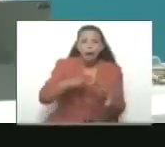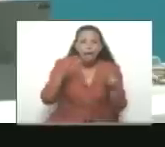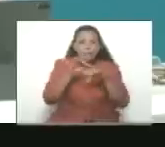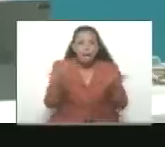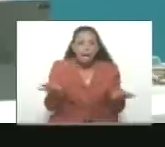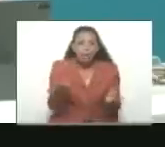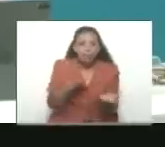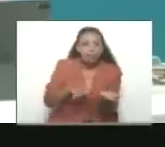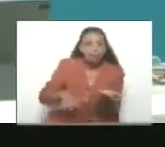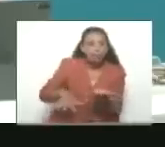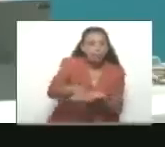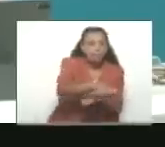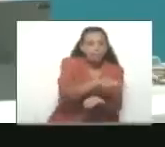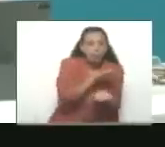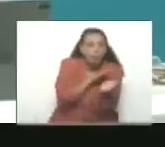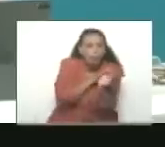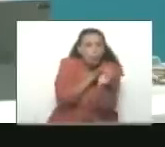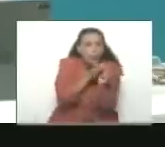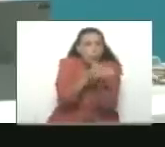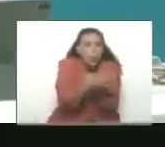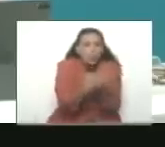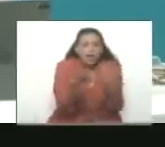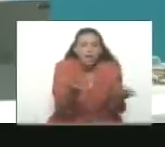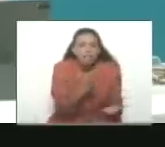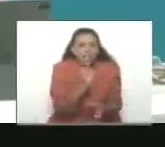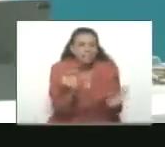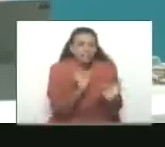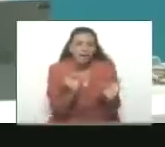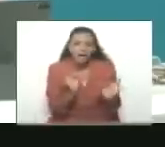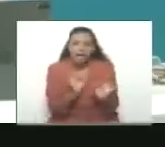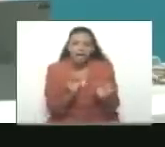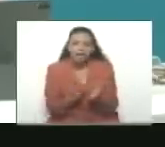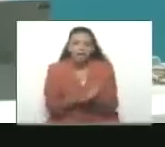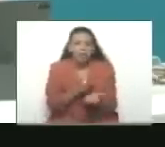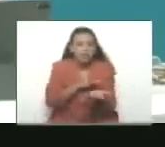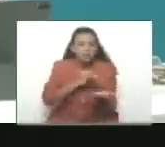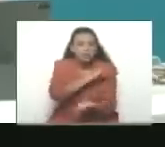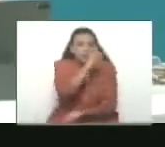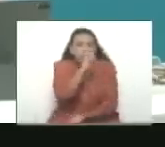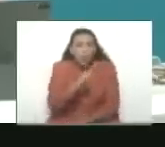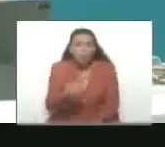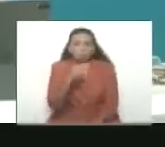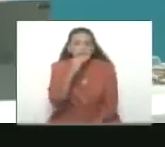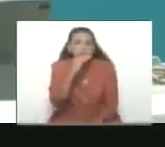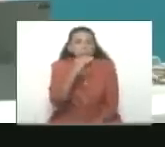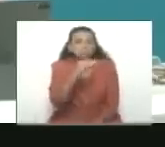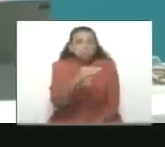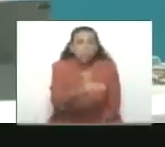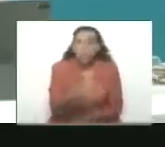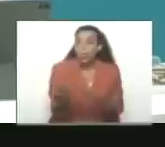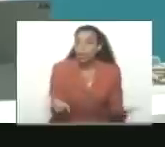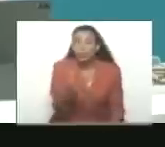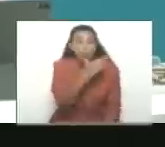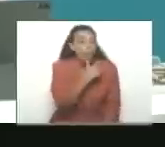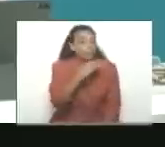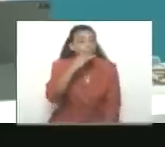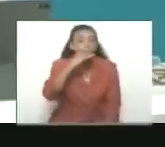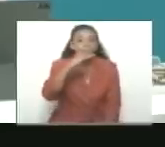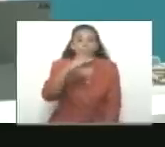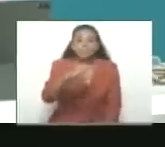área gris Gris queé le llaman Ah una zona de silencio No puede haber zonas de